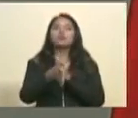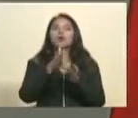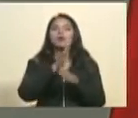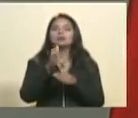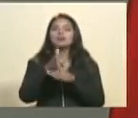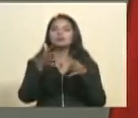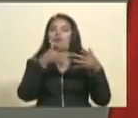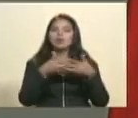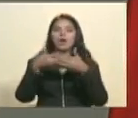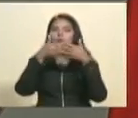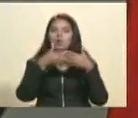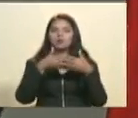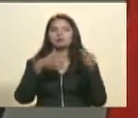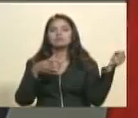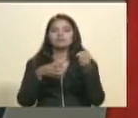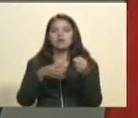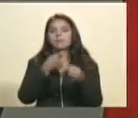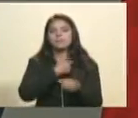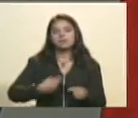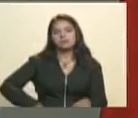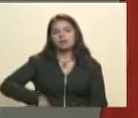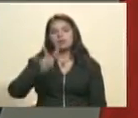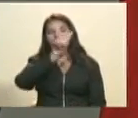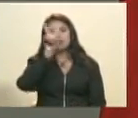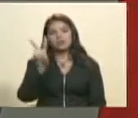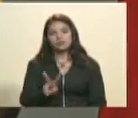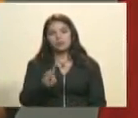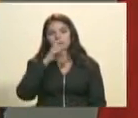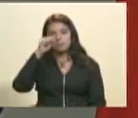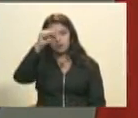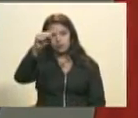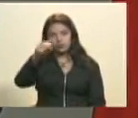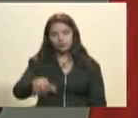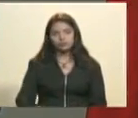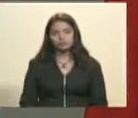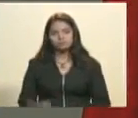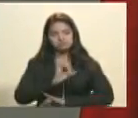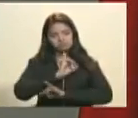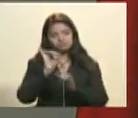gobierno de los Estados Unidos ha impuesto al presidente de la República, Nicolás Maduro. Así retornamos al estudio. Adelante.